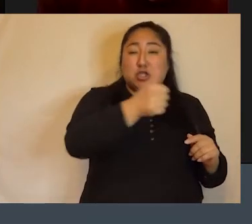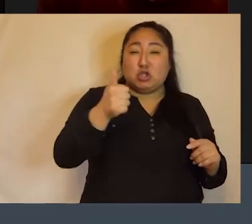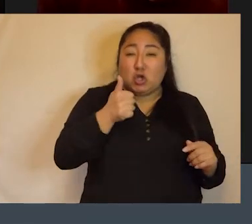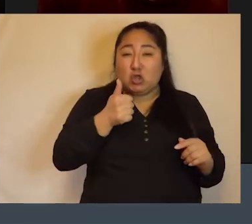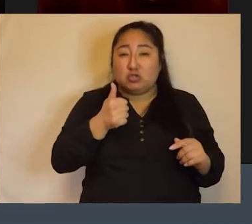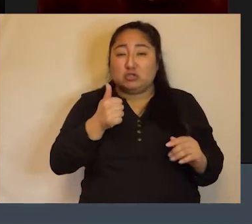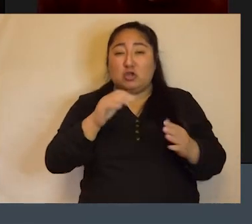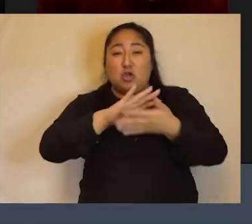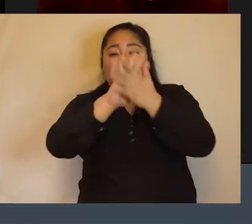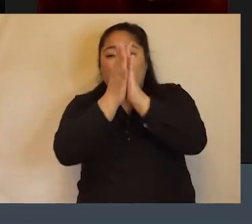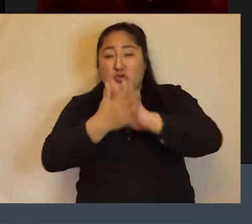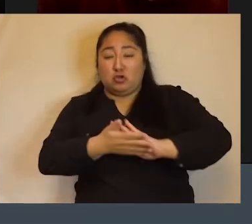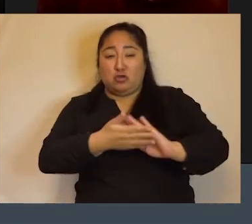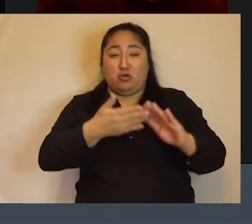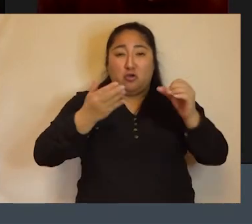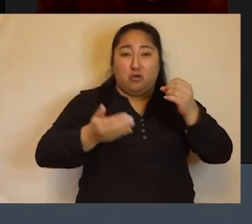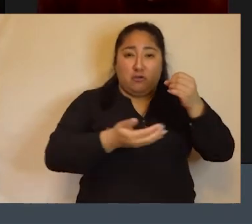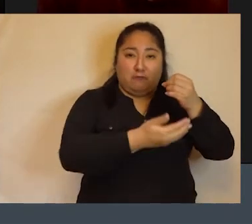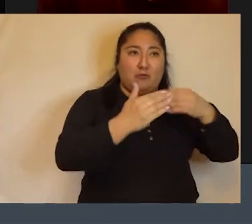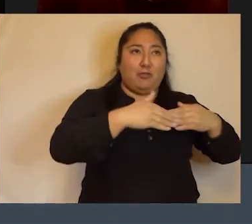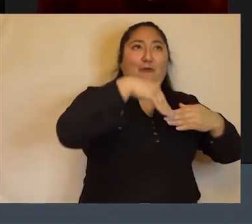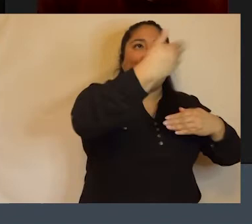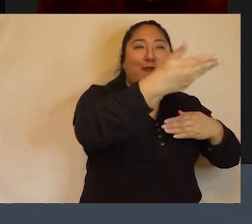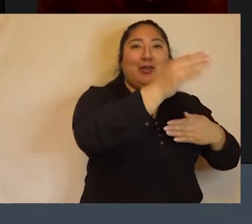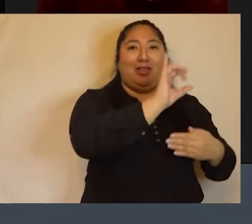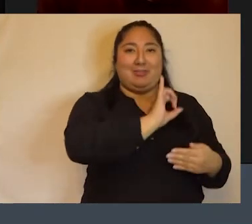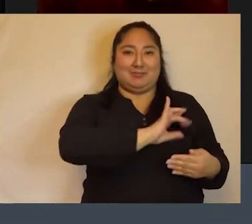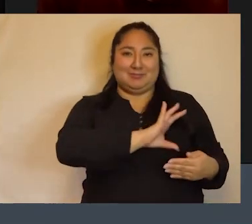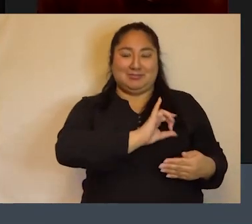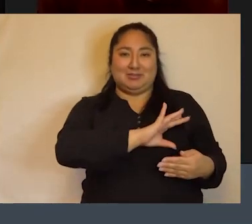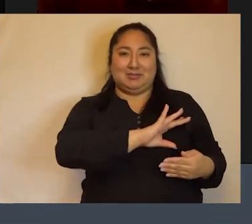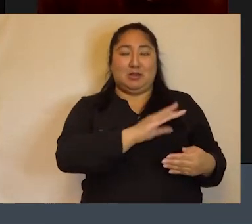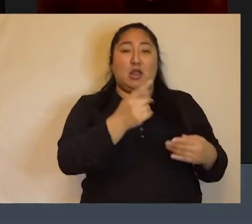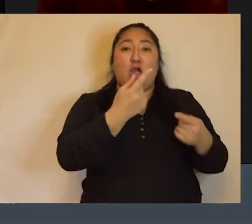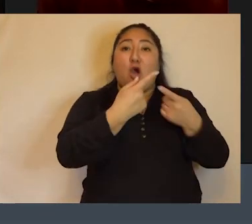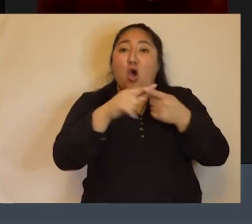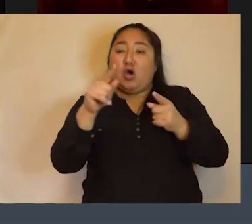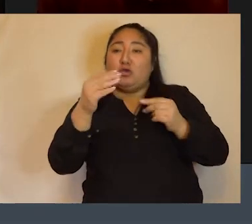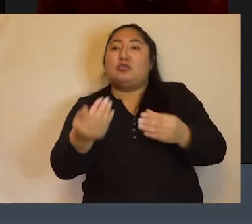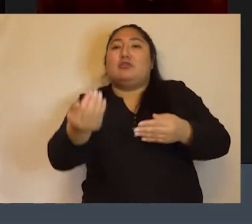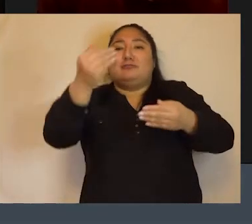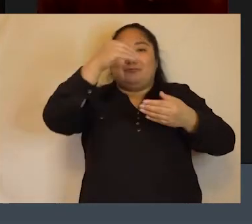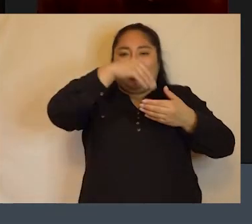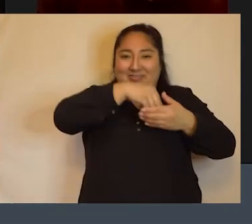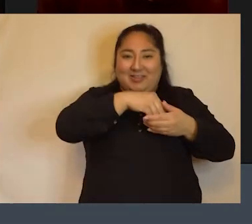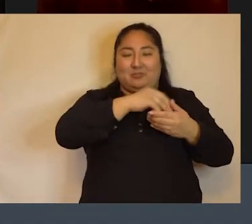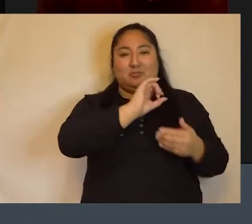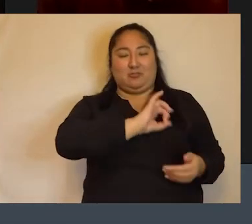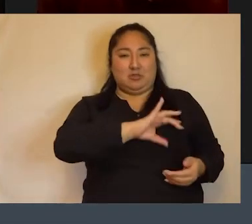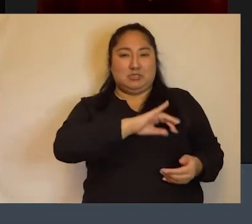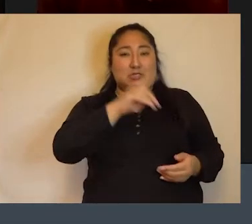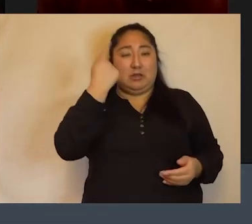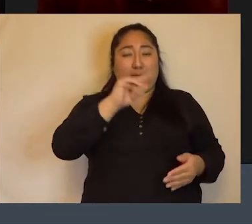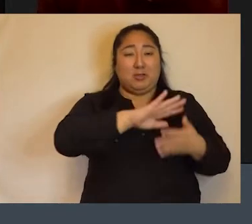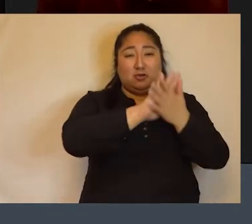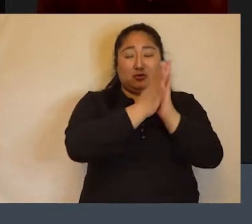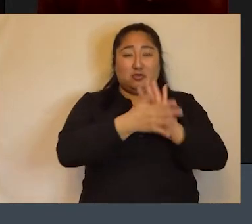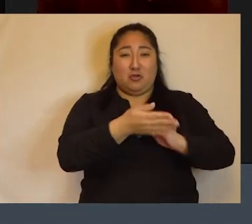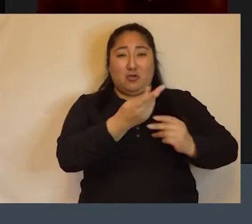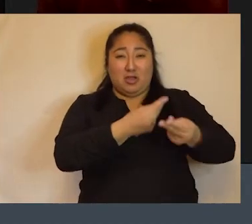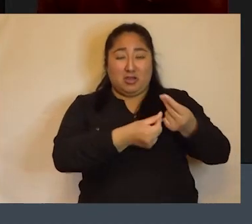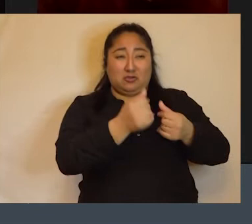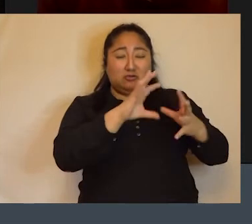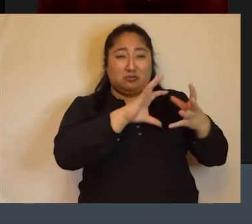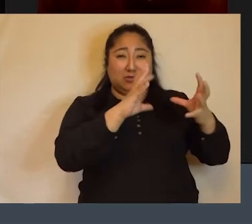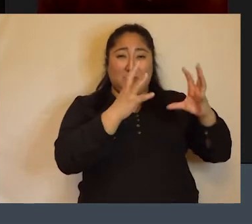fondos aproximadamente están en inversiones fuera de Chile, y otro tanto está dentro de Chile. Pero todo lo que pasa en la economía